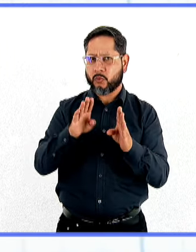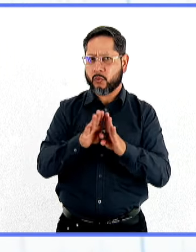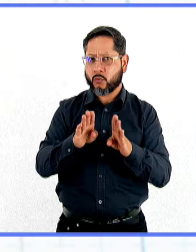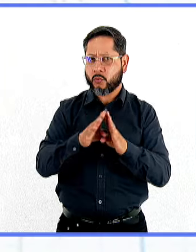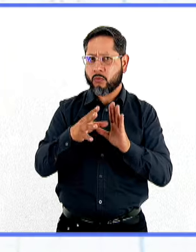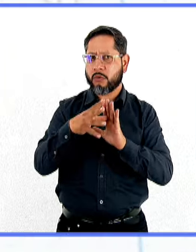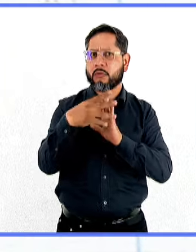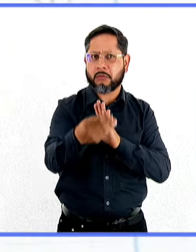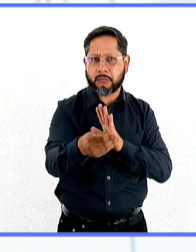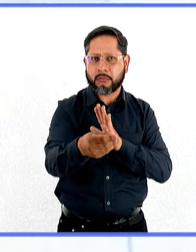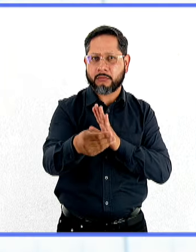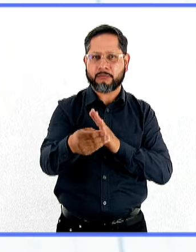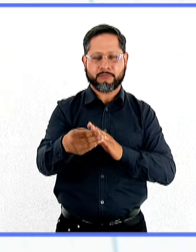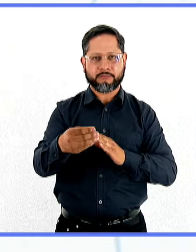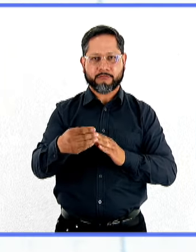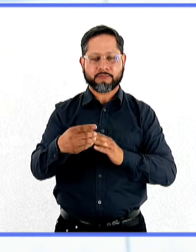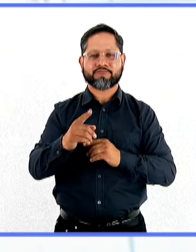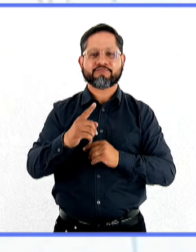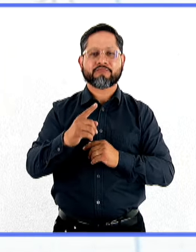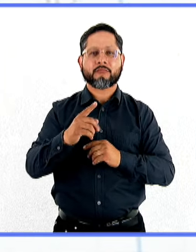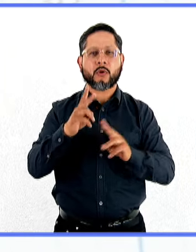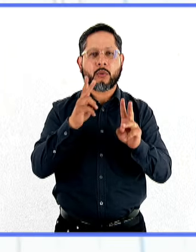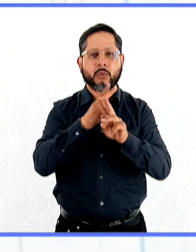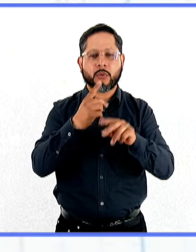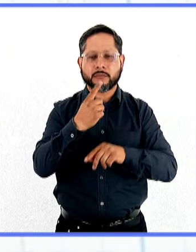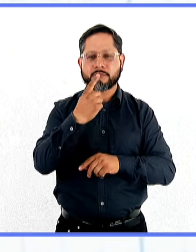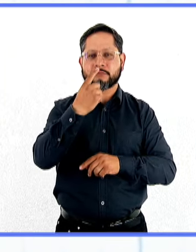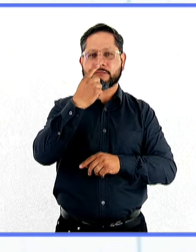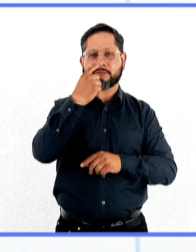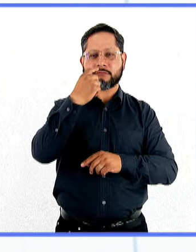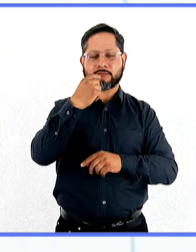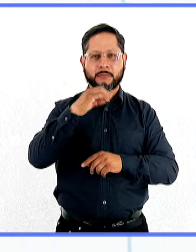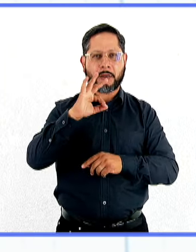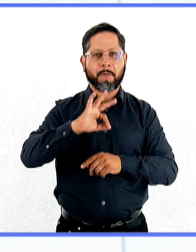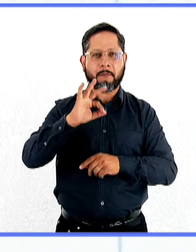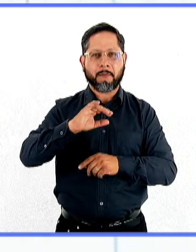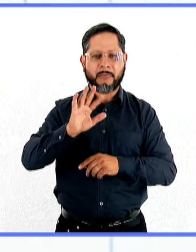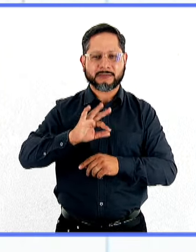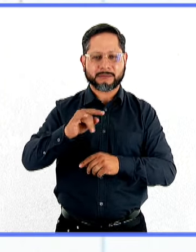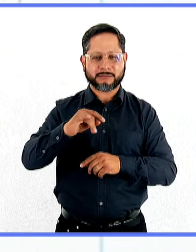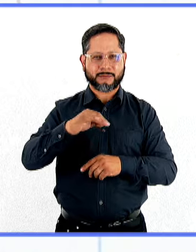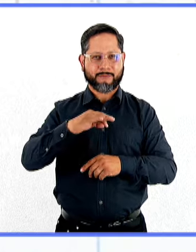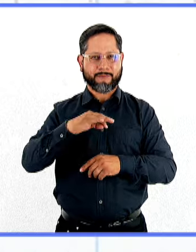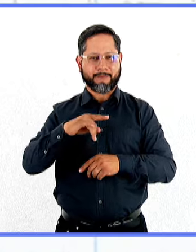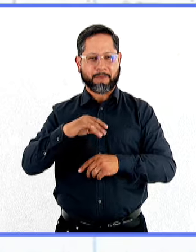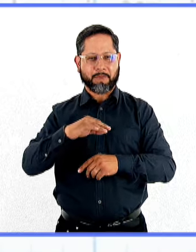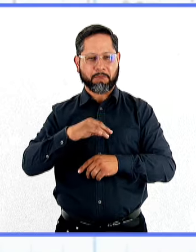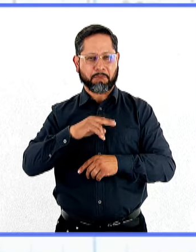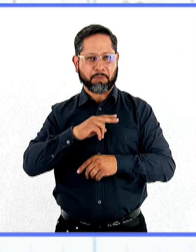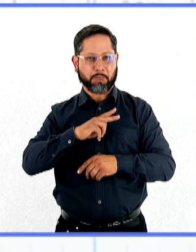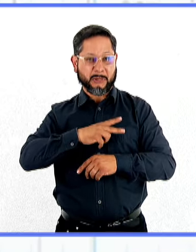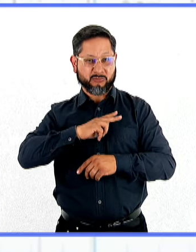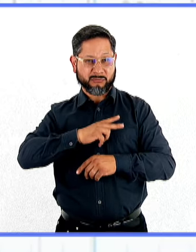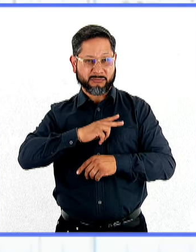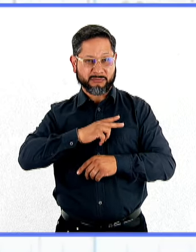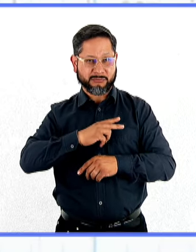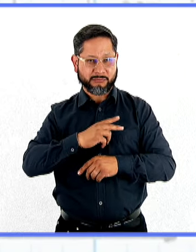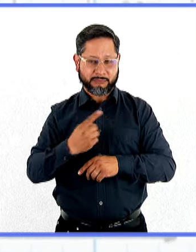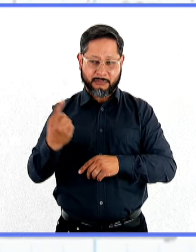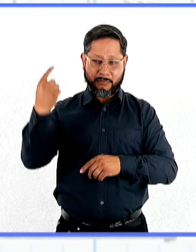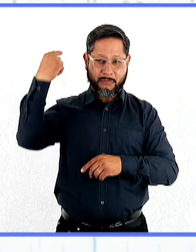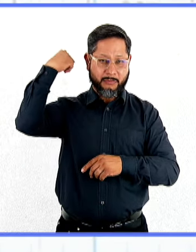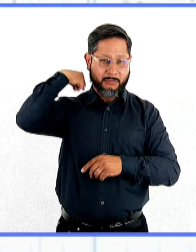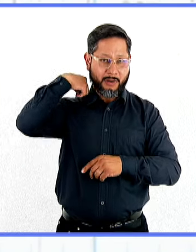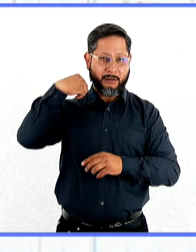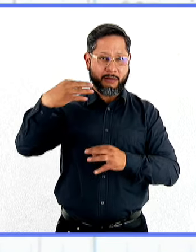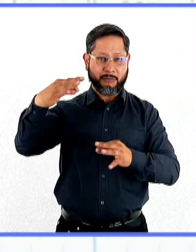es la pulmonar a través de la adquisición de gotitas con la con la bacteria que se instalan en el en el pulmón